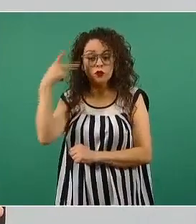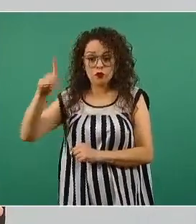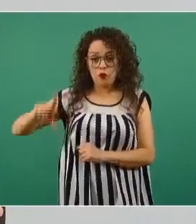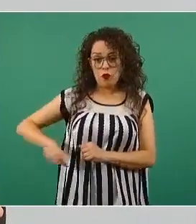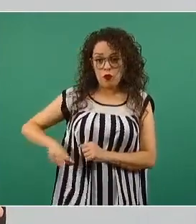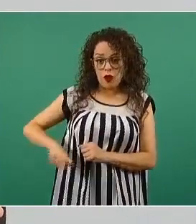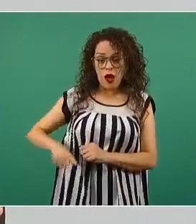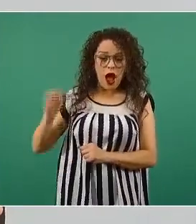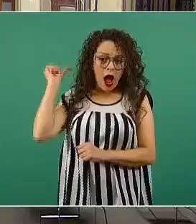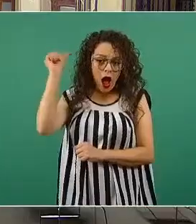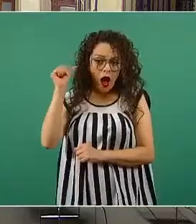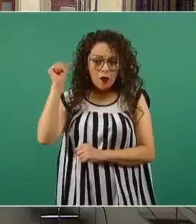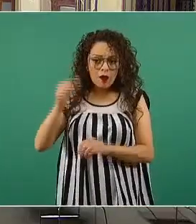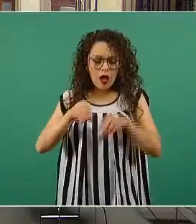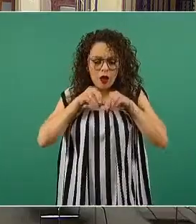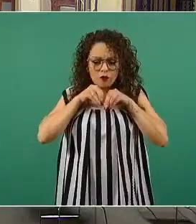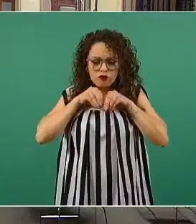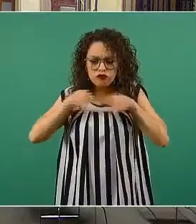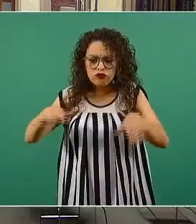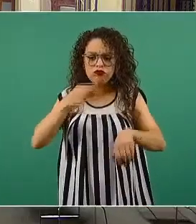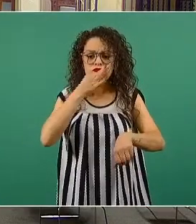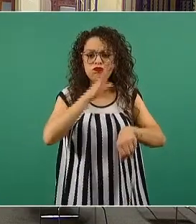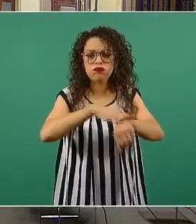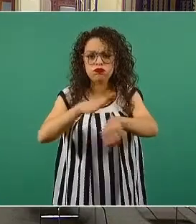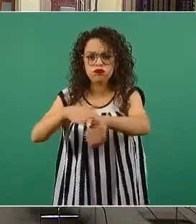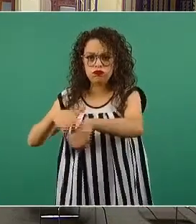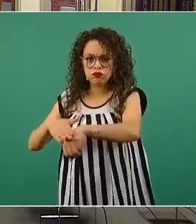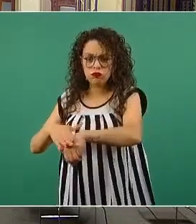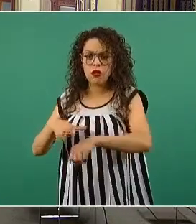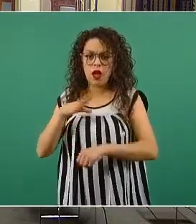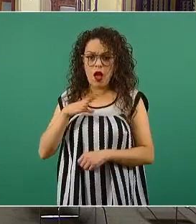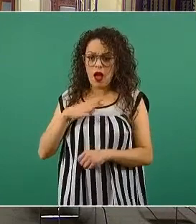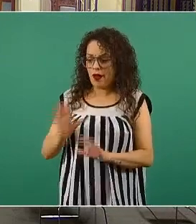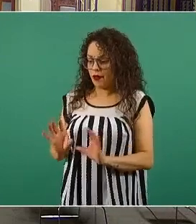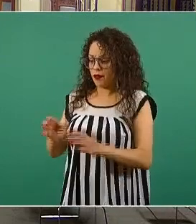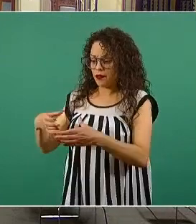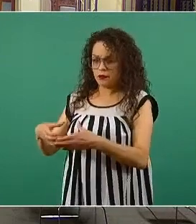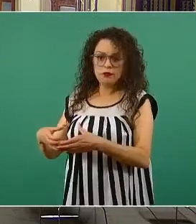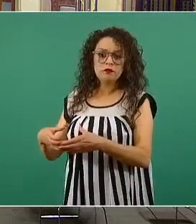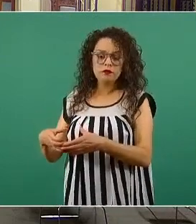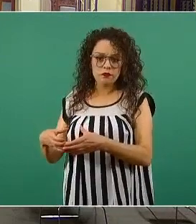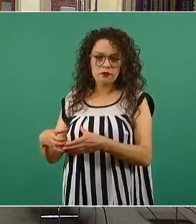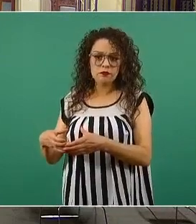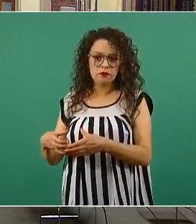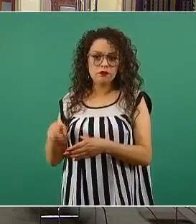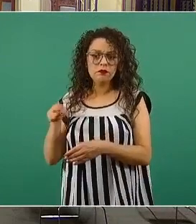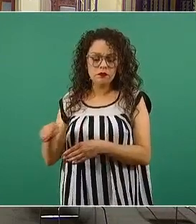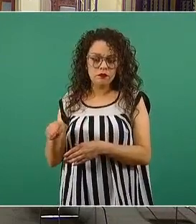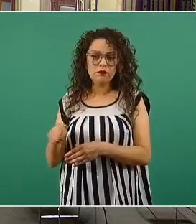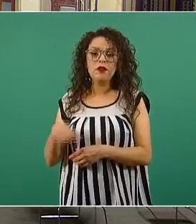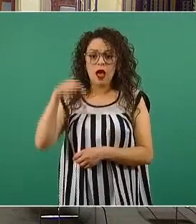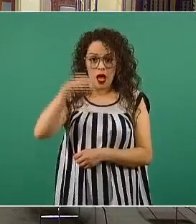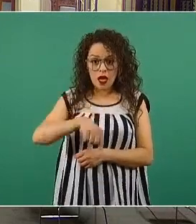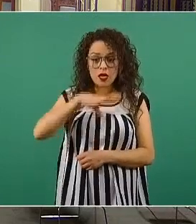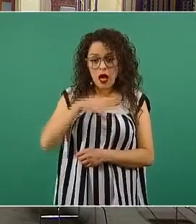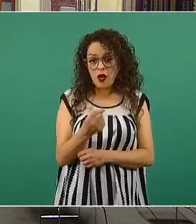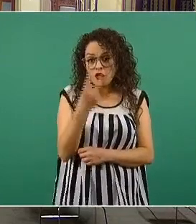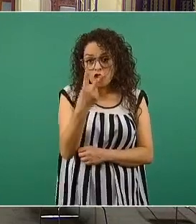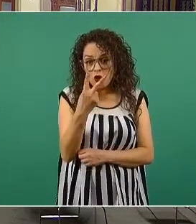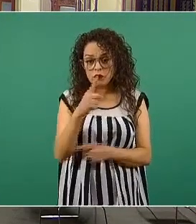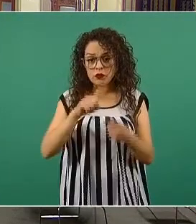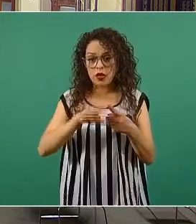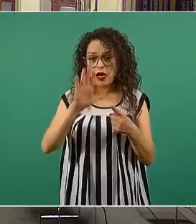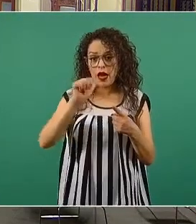lanzó un comunicado que ellos tienen una cohorte con las vacunas de ellos y nosotros tenemos 2 vacunas chinas, CanSino y Sinovac, en las